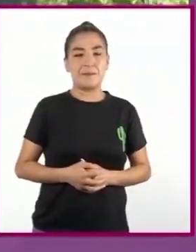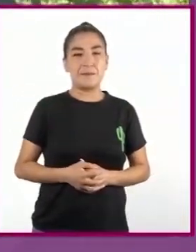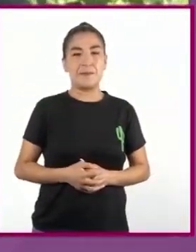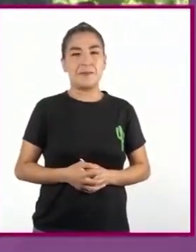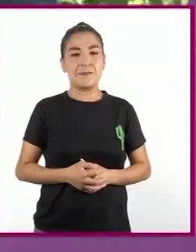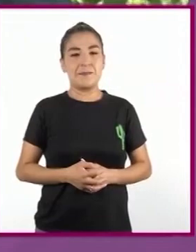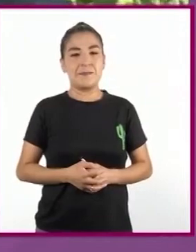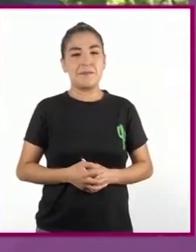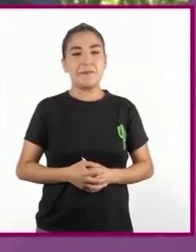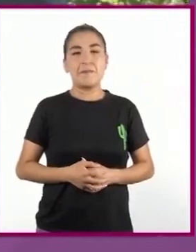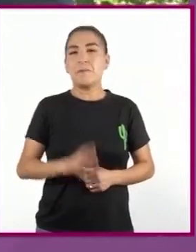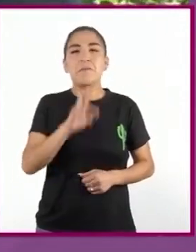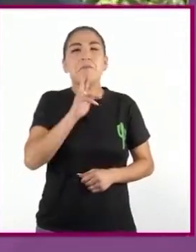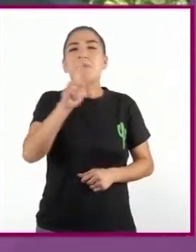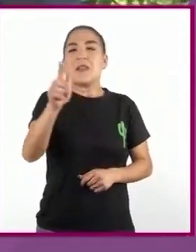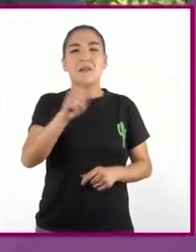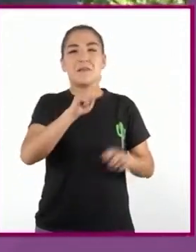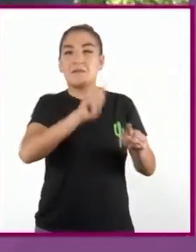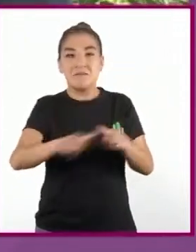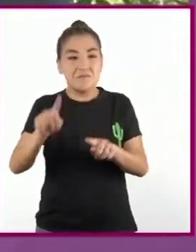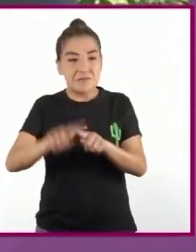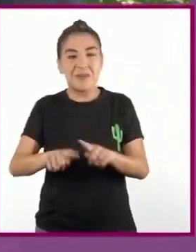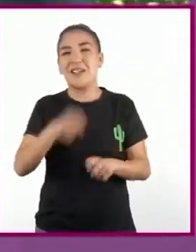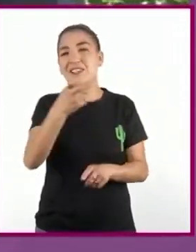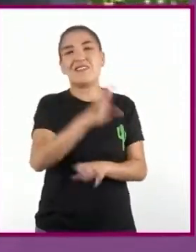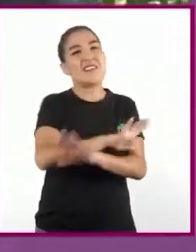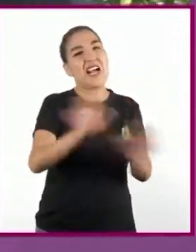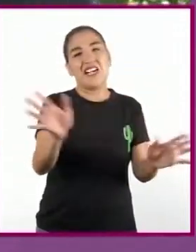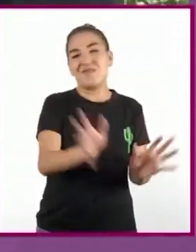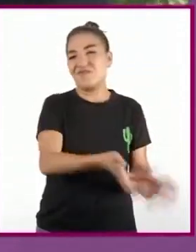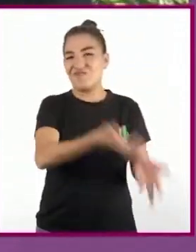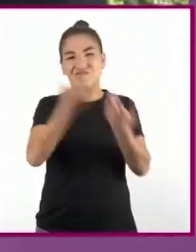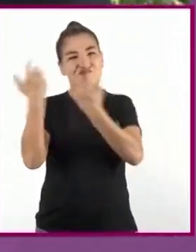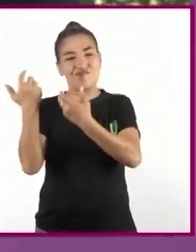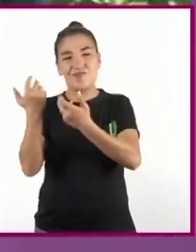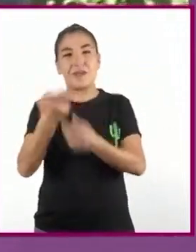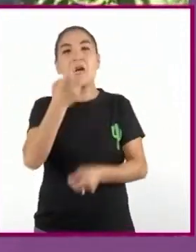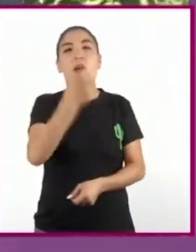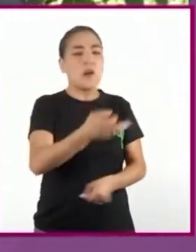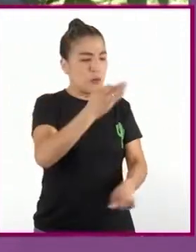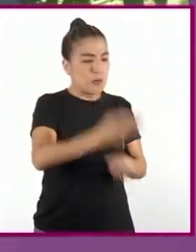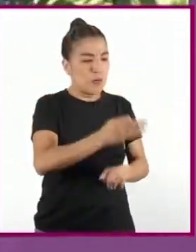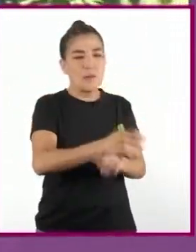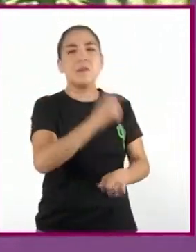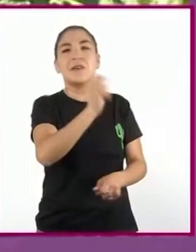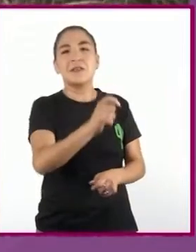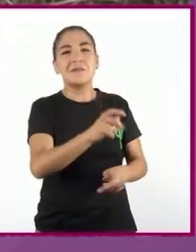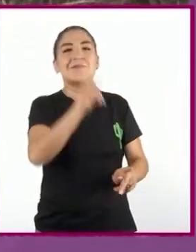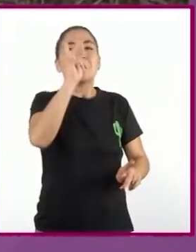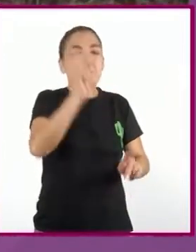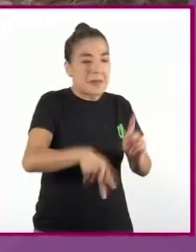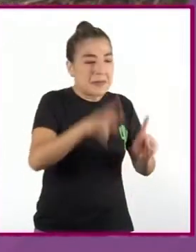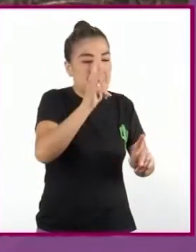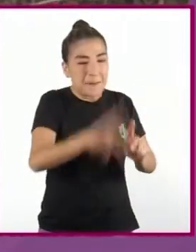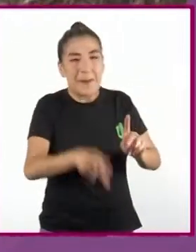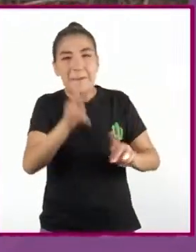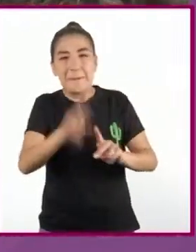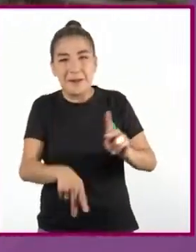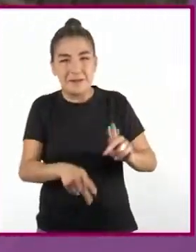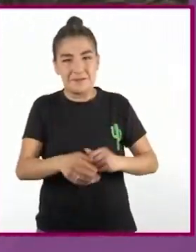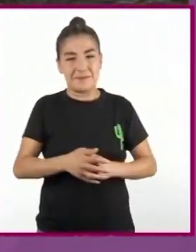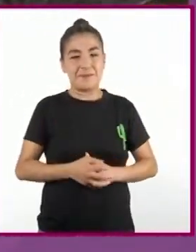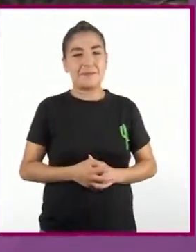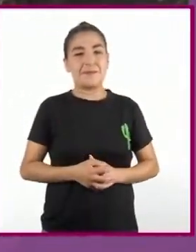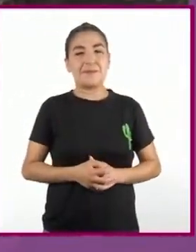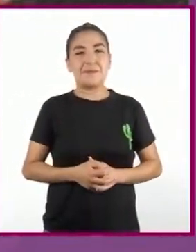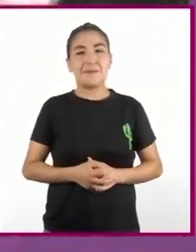Los mejores productos se los llevaron. Sí, claro. Lo que queda aquí son los desechos y los errores de talle.